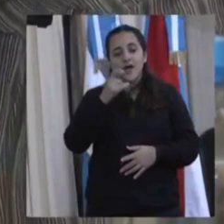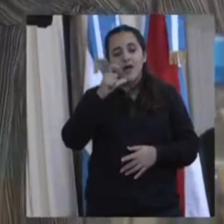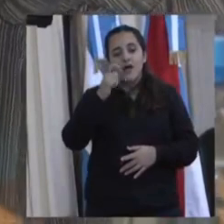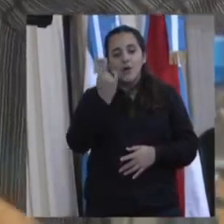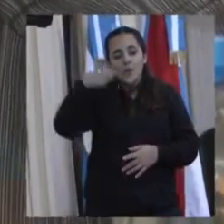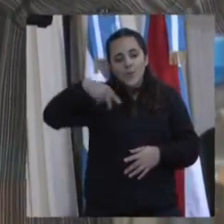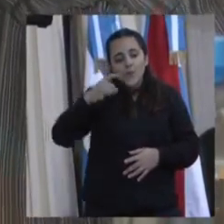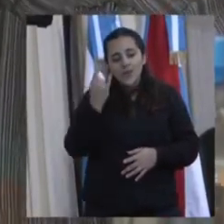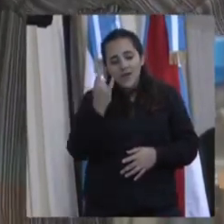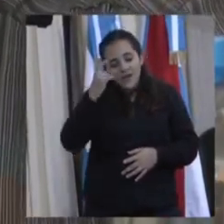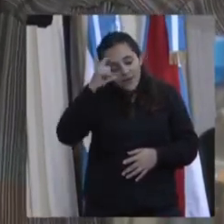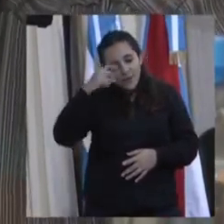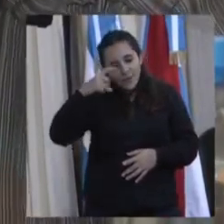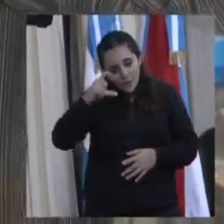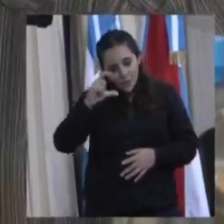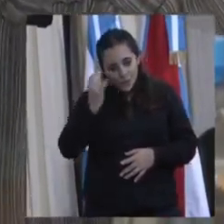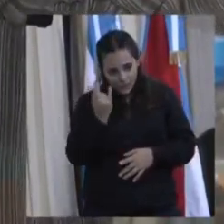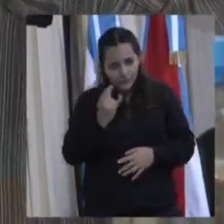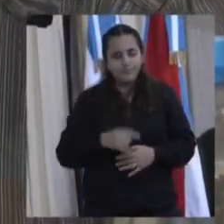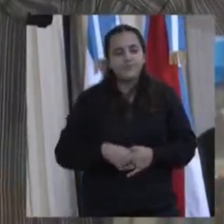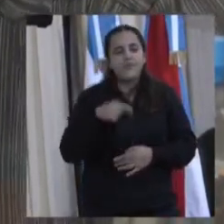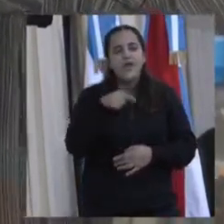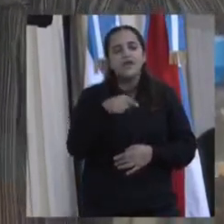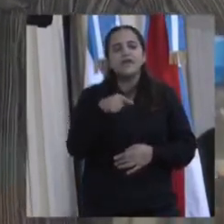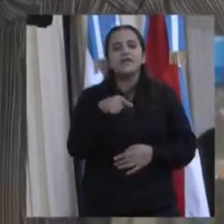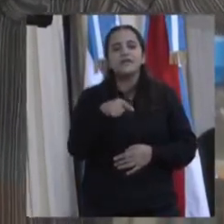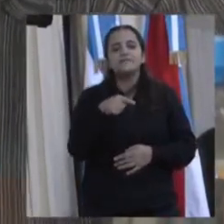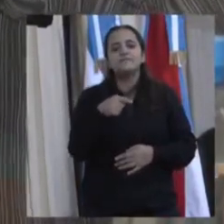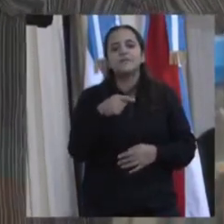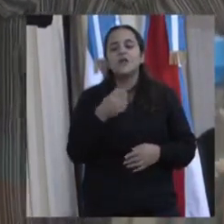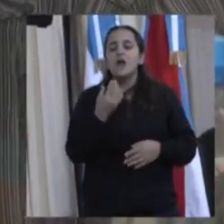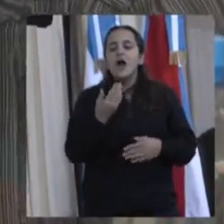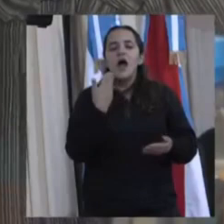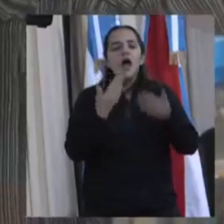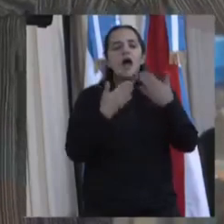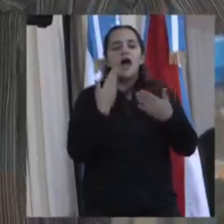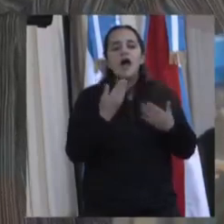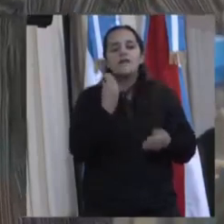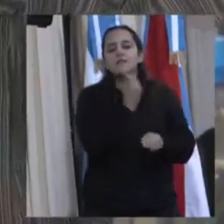de arena en el cual estos nuevos actores, que también van a expresar distintos